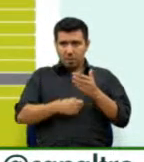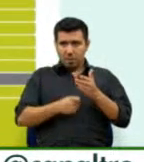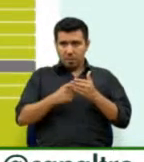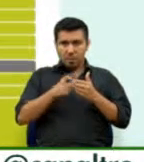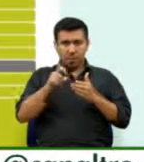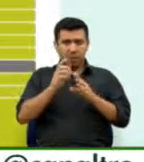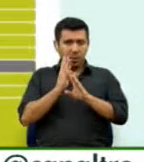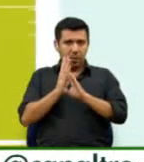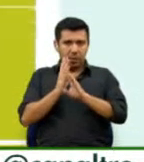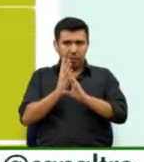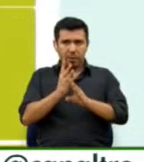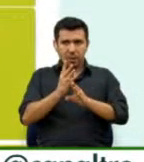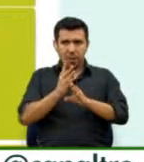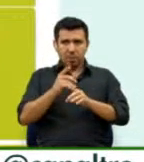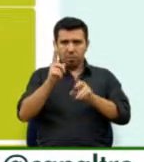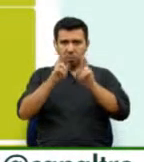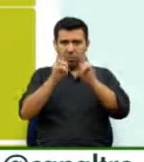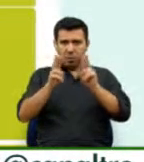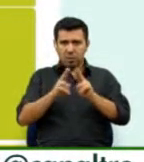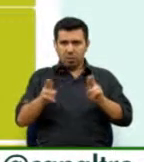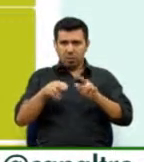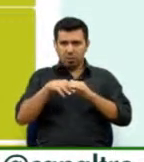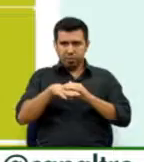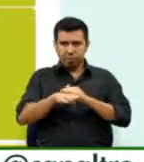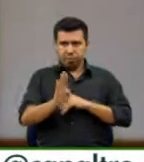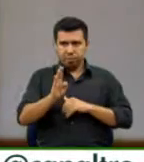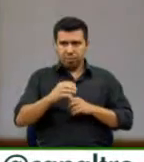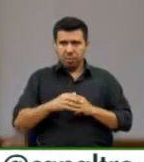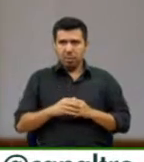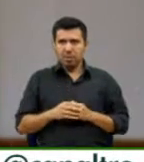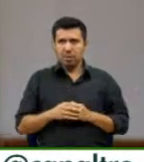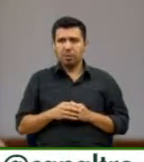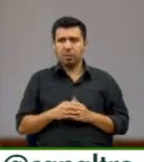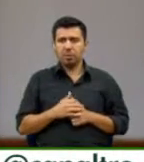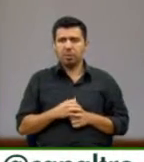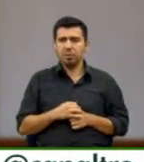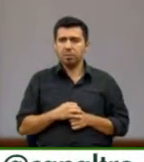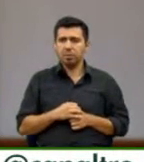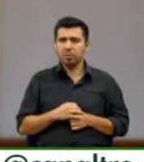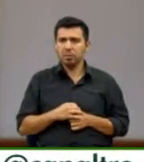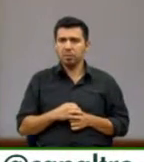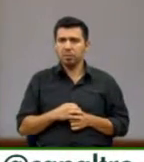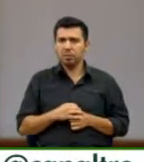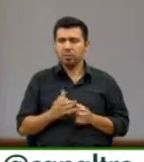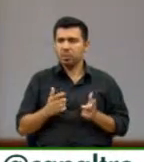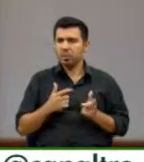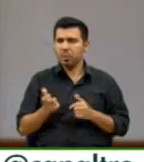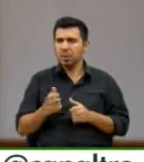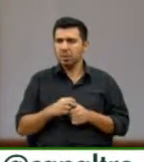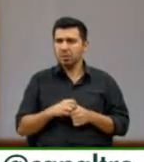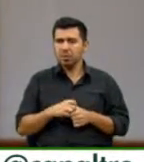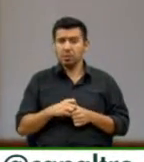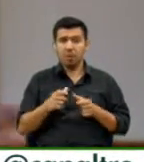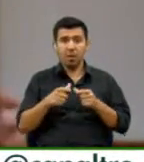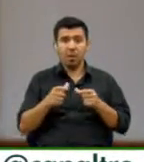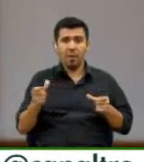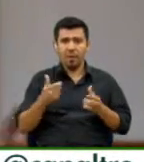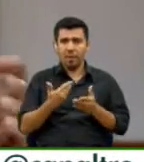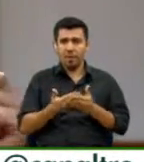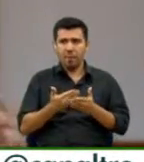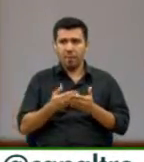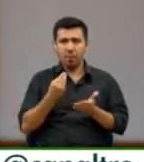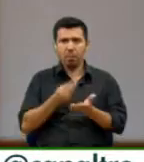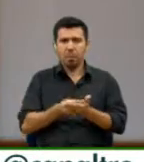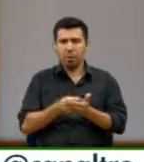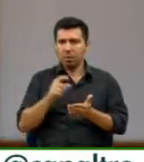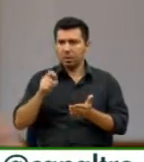filas. Realmente lo que queremos es facilitarle al ciudadano la forma como va a conseguir sus facturas para el pago. Ya no tienen que